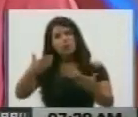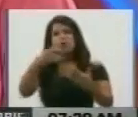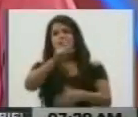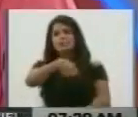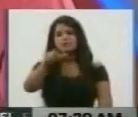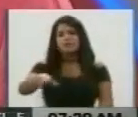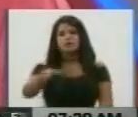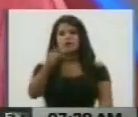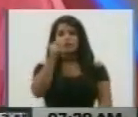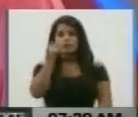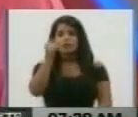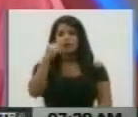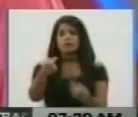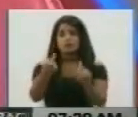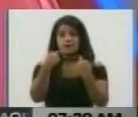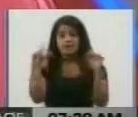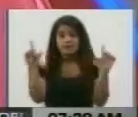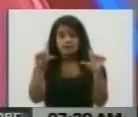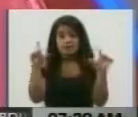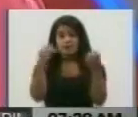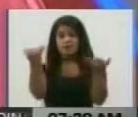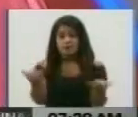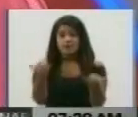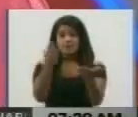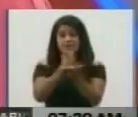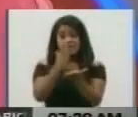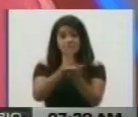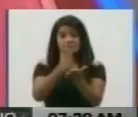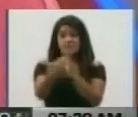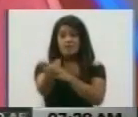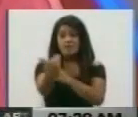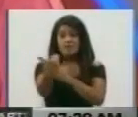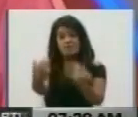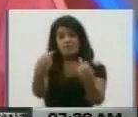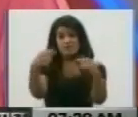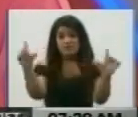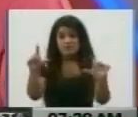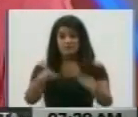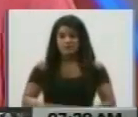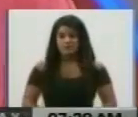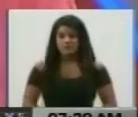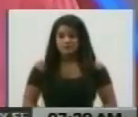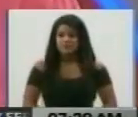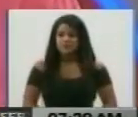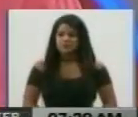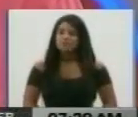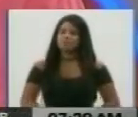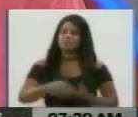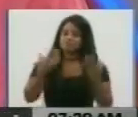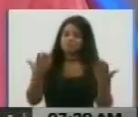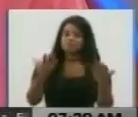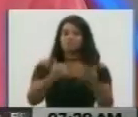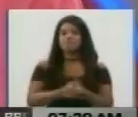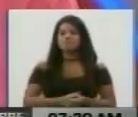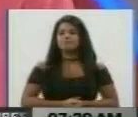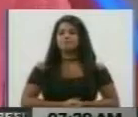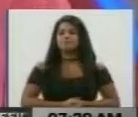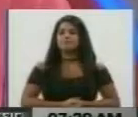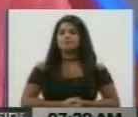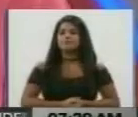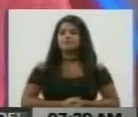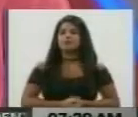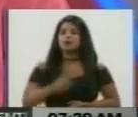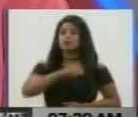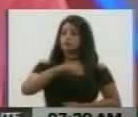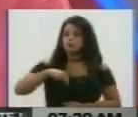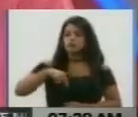nuestras usuarias y usuarios que hasta ahora siguen todos los días el desayuno. Bueno, fíjate tú, nosotros